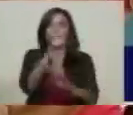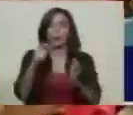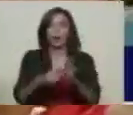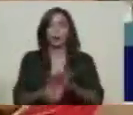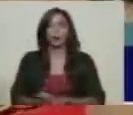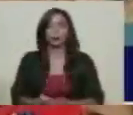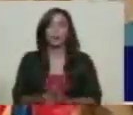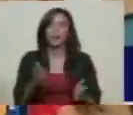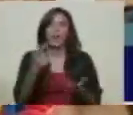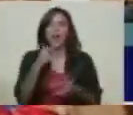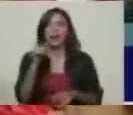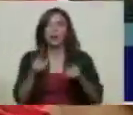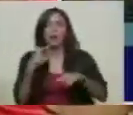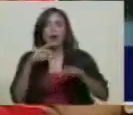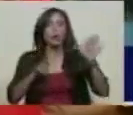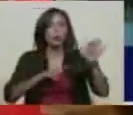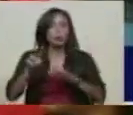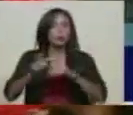12 por aquí.